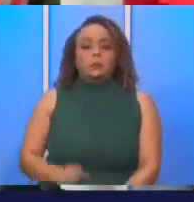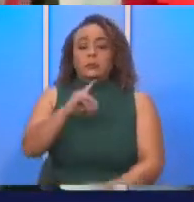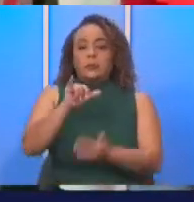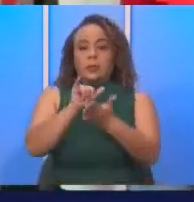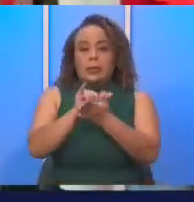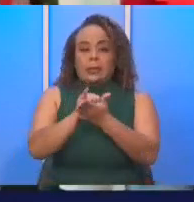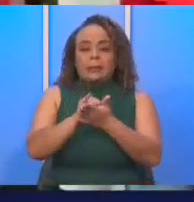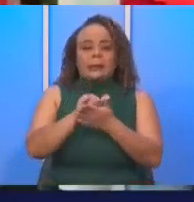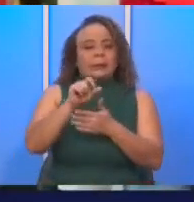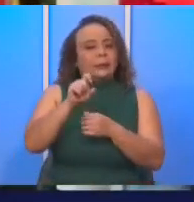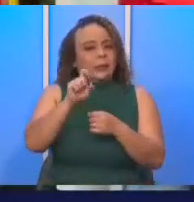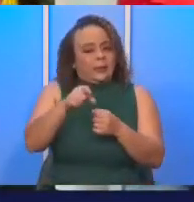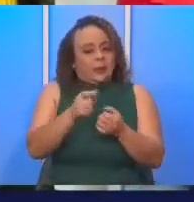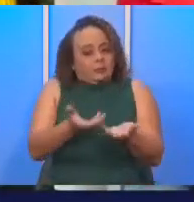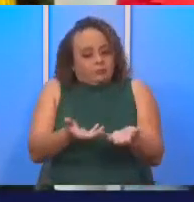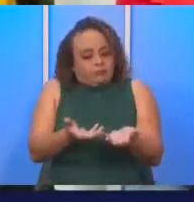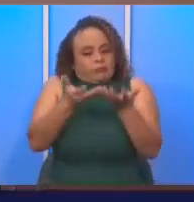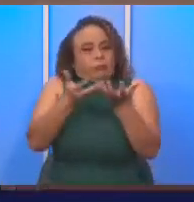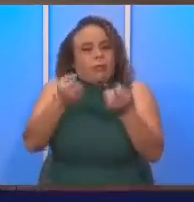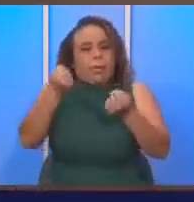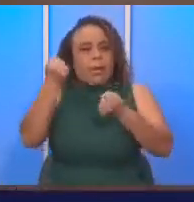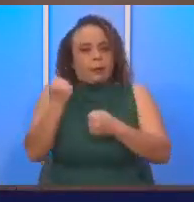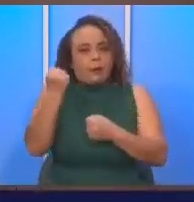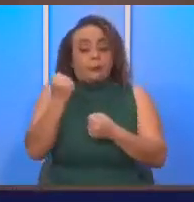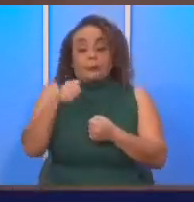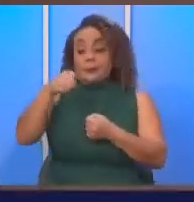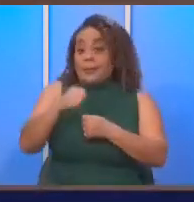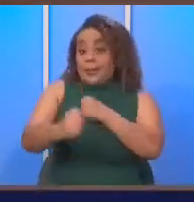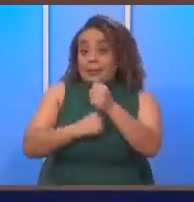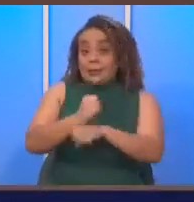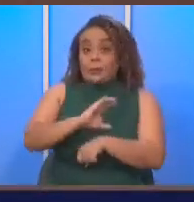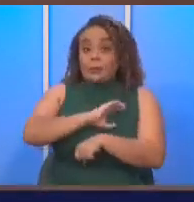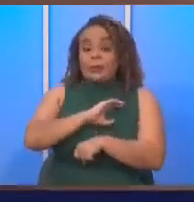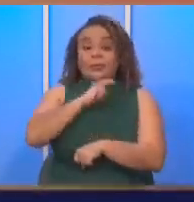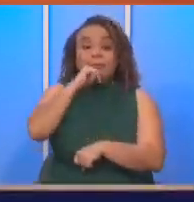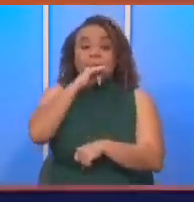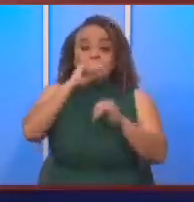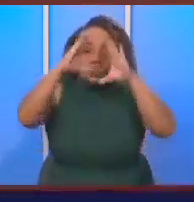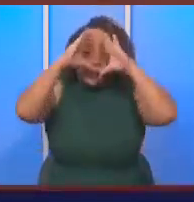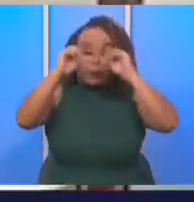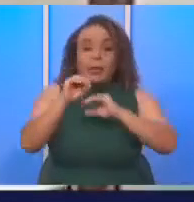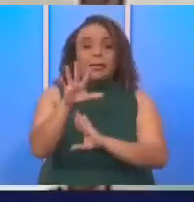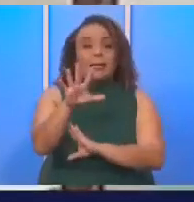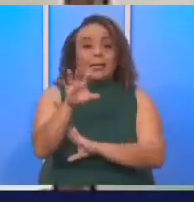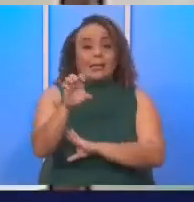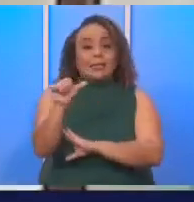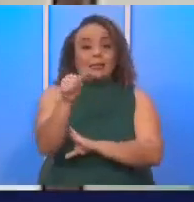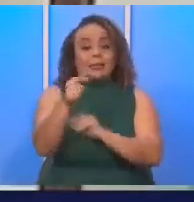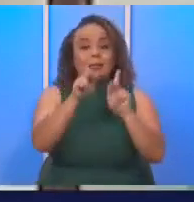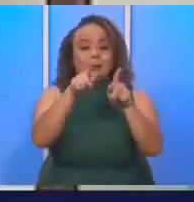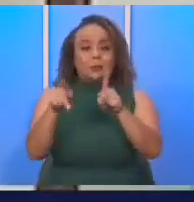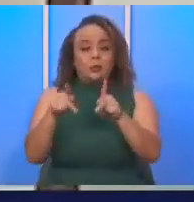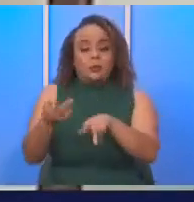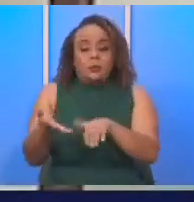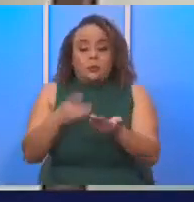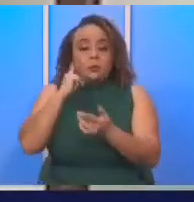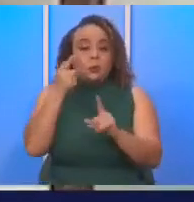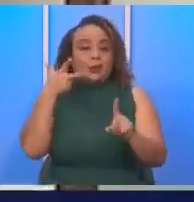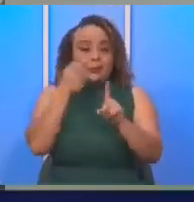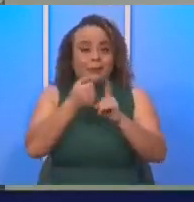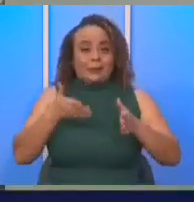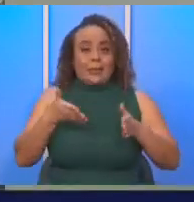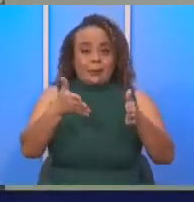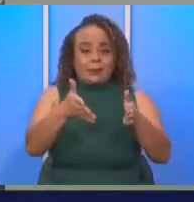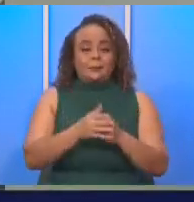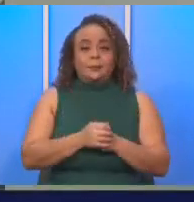libras de presión para poder levantar el camión. Este año en la Policía de Tránsito reportan 510 personas fallecidas por accidentes en